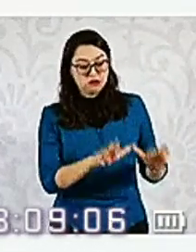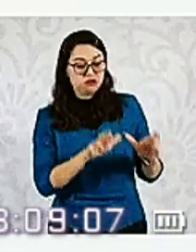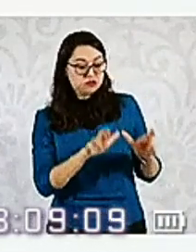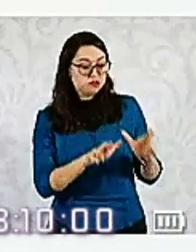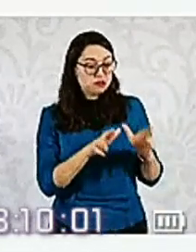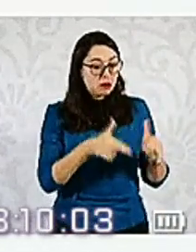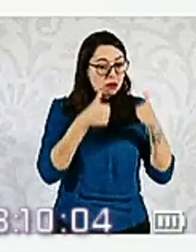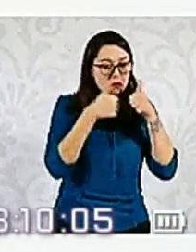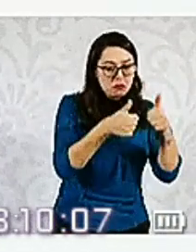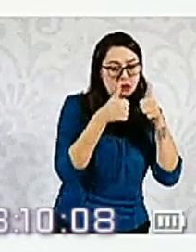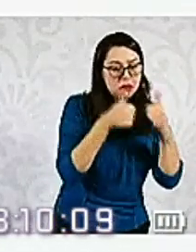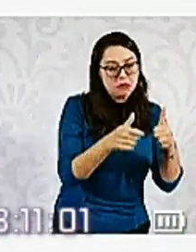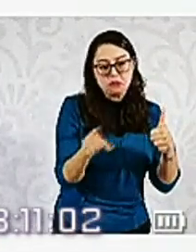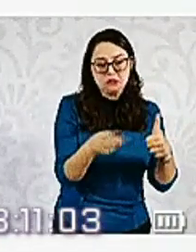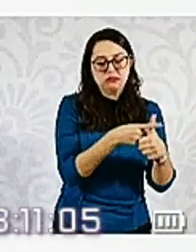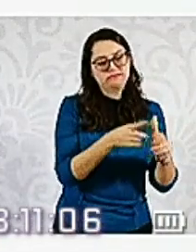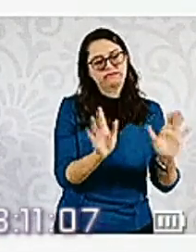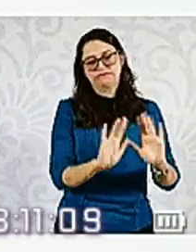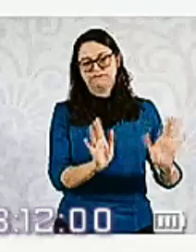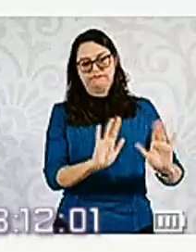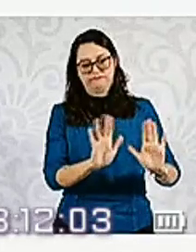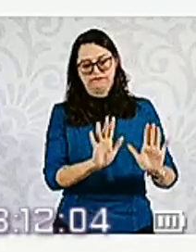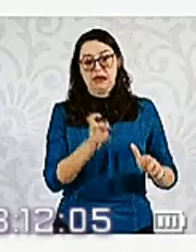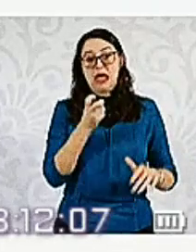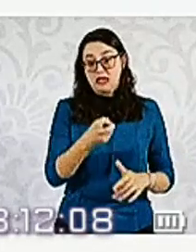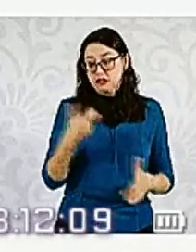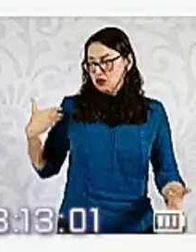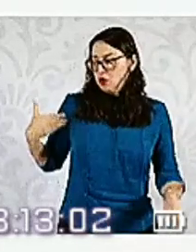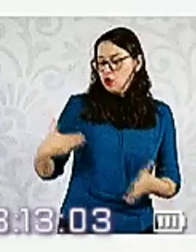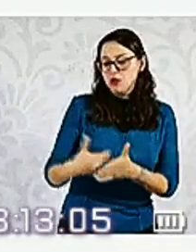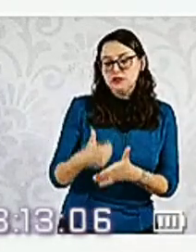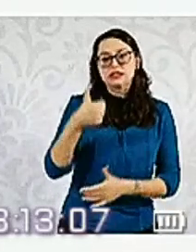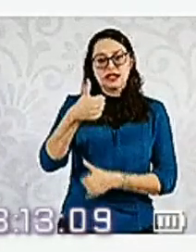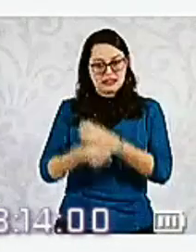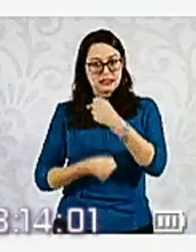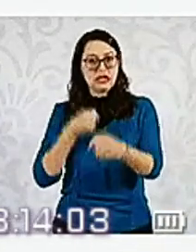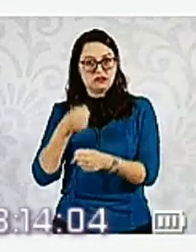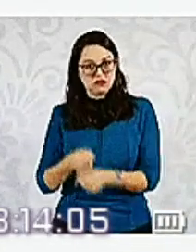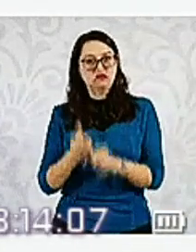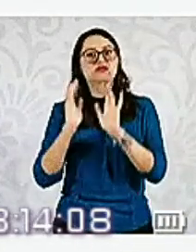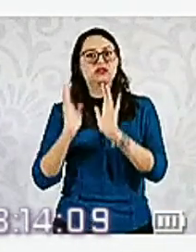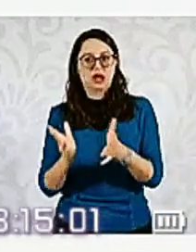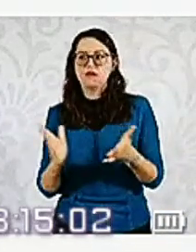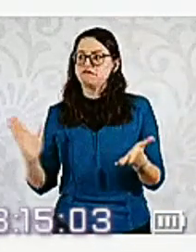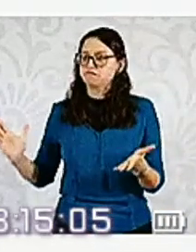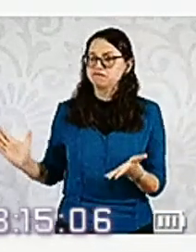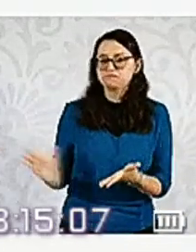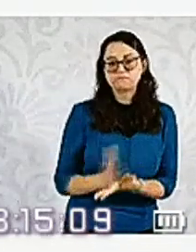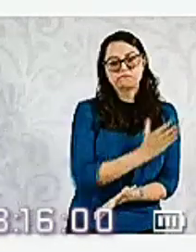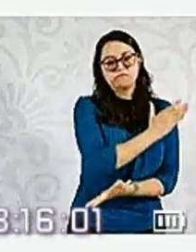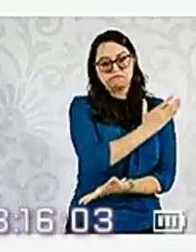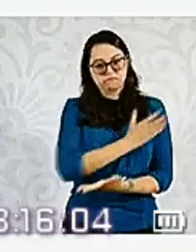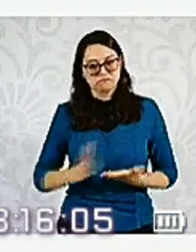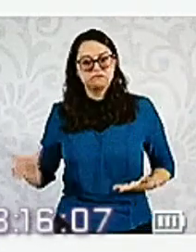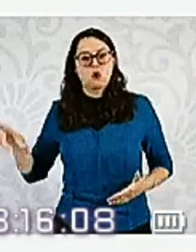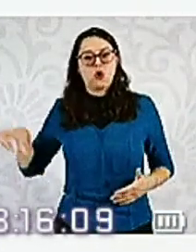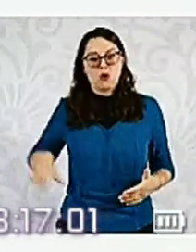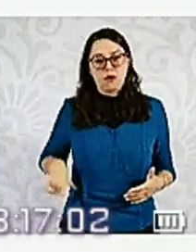privilegiadas. Entonces ya tenemos un buen punto de partida porque nos va diciendo hacia dónde se tiene que orientar nuestro